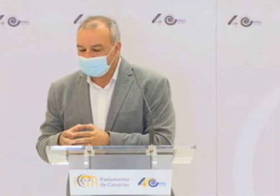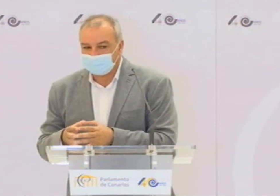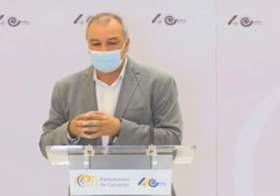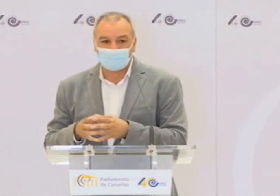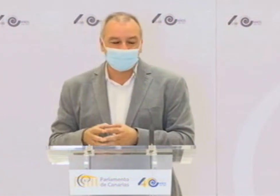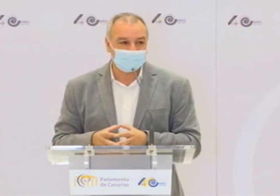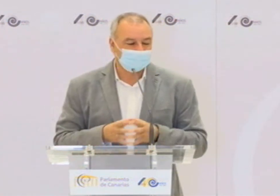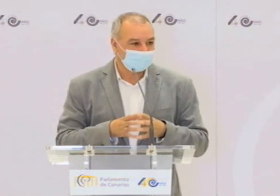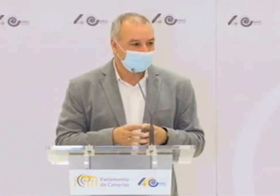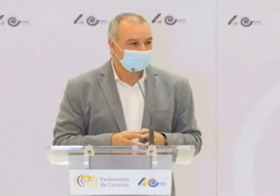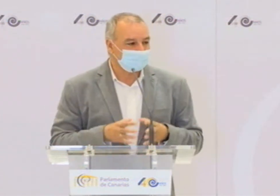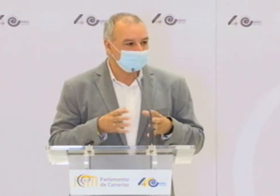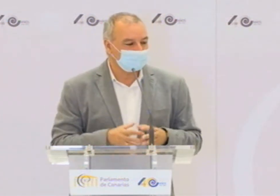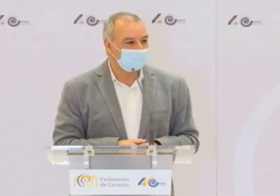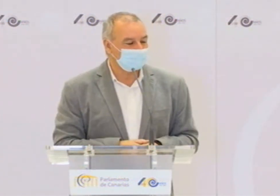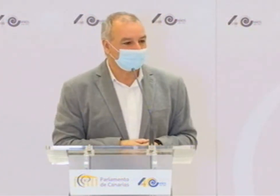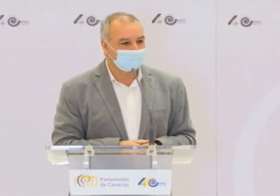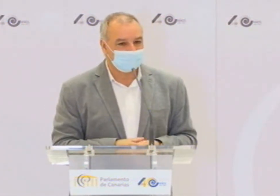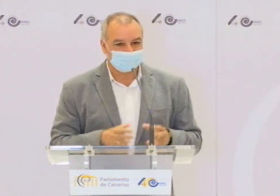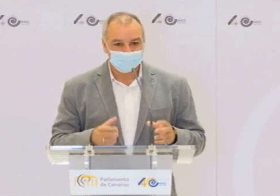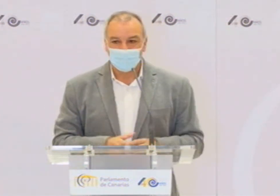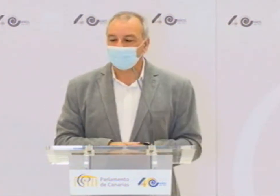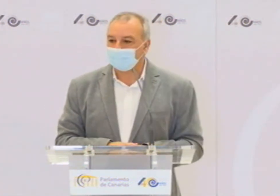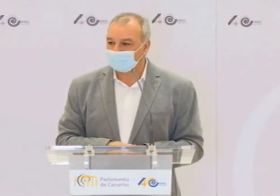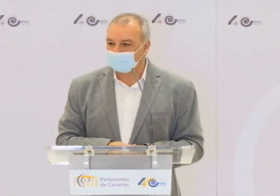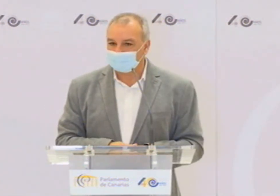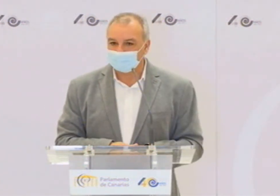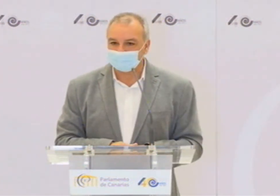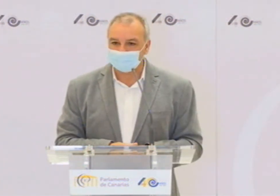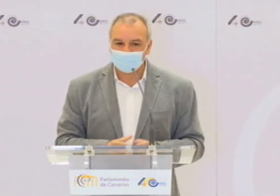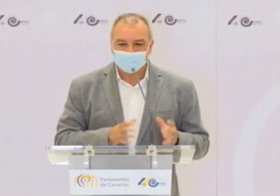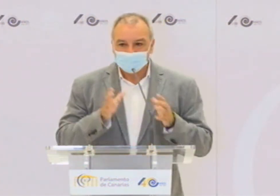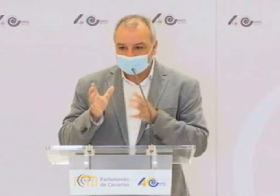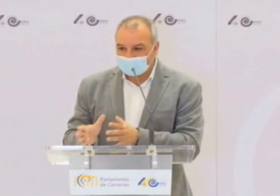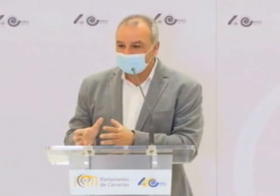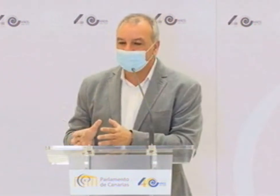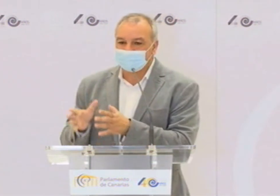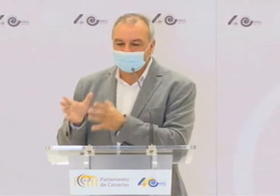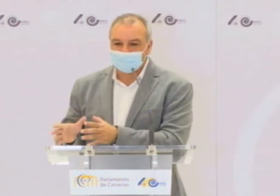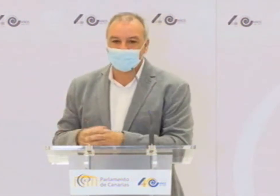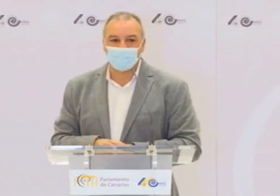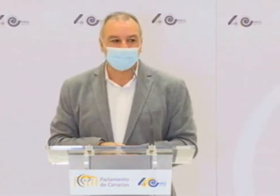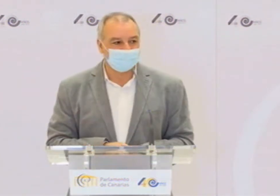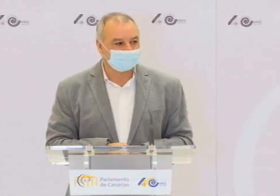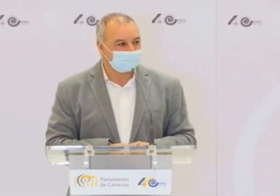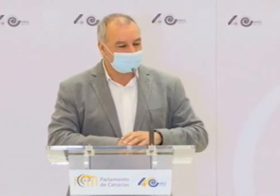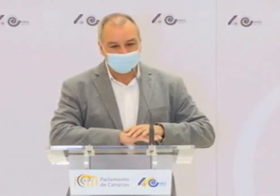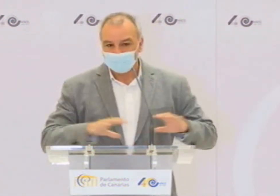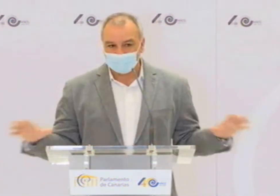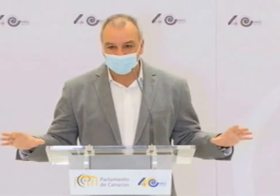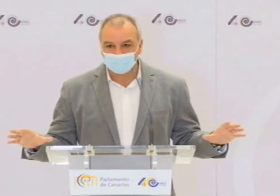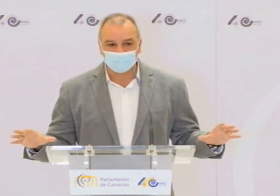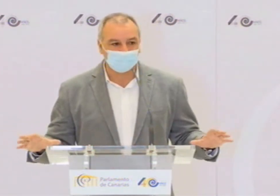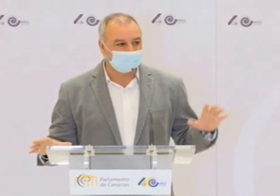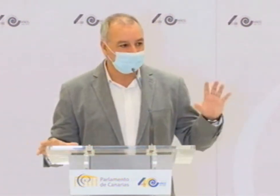en favorecer fundamentalmente y en potenciar los servicios públicos esenciales, claramente dirigidas a combatir esta crisis